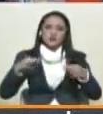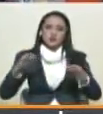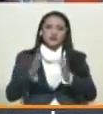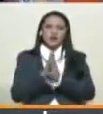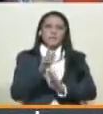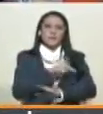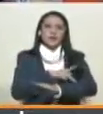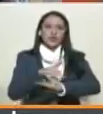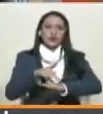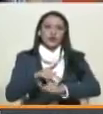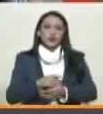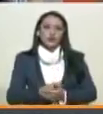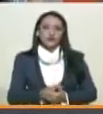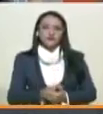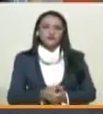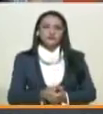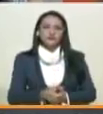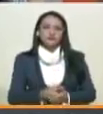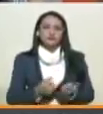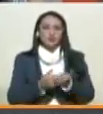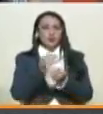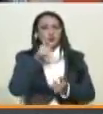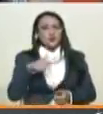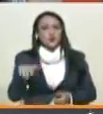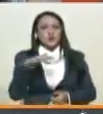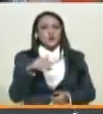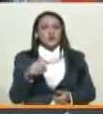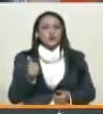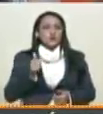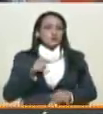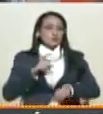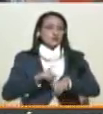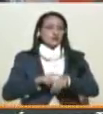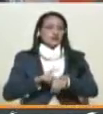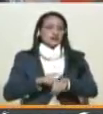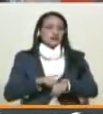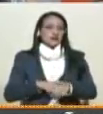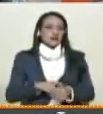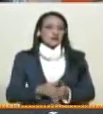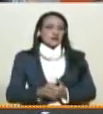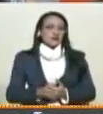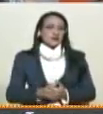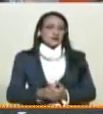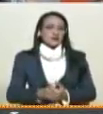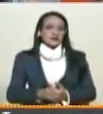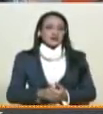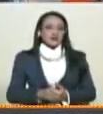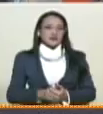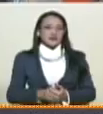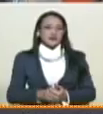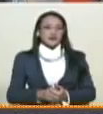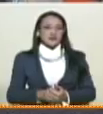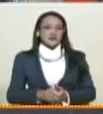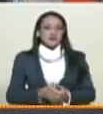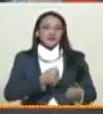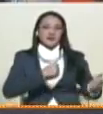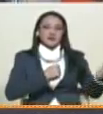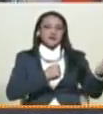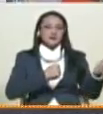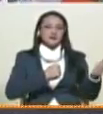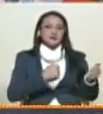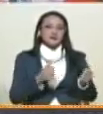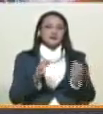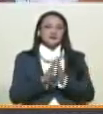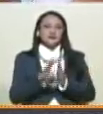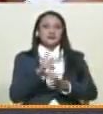las autoridades apoyando a este pueblo que en cualquier circunstancia, año a año, saldrá siempre a venerar y a bailar su San